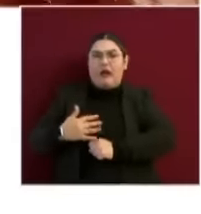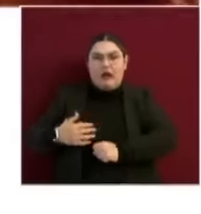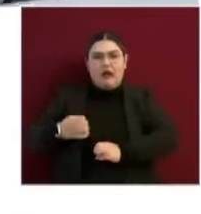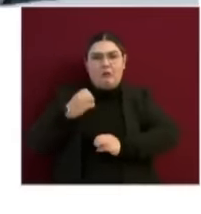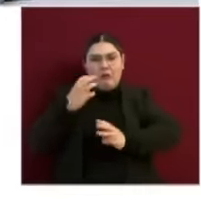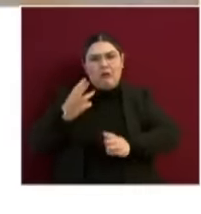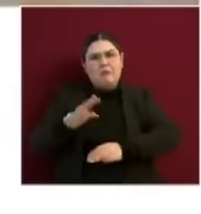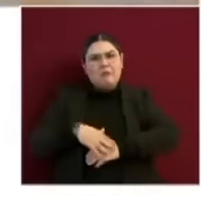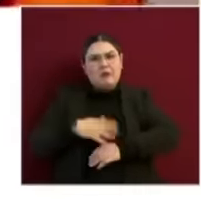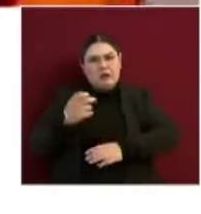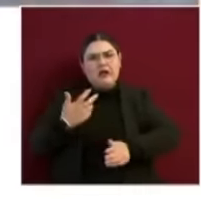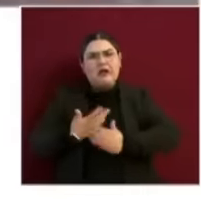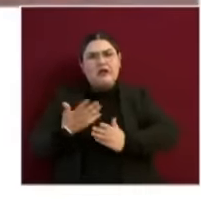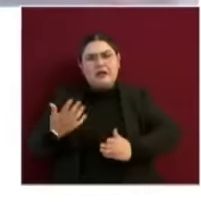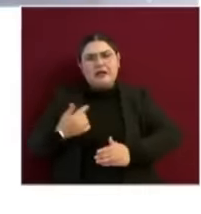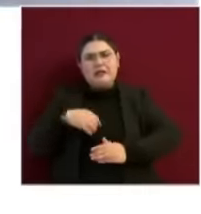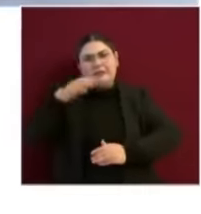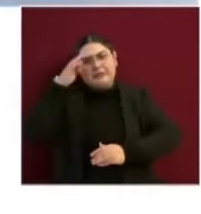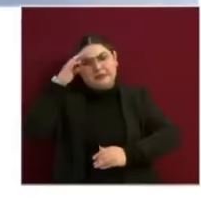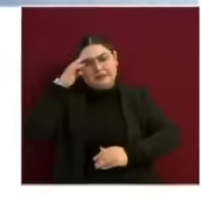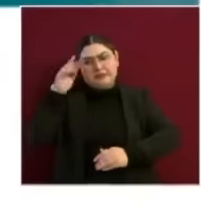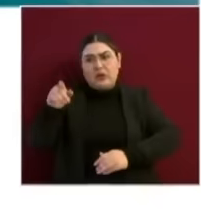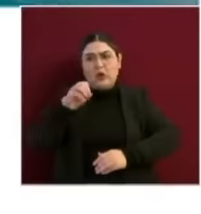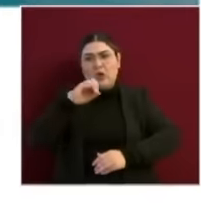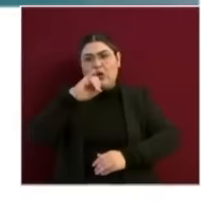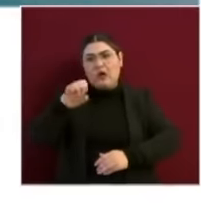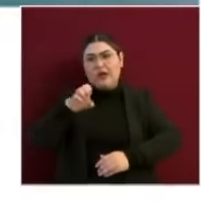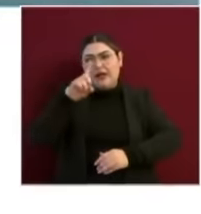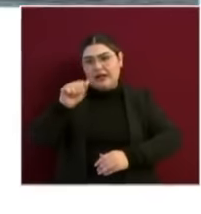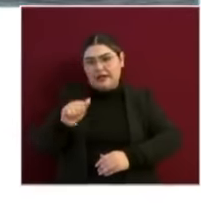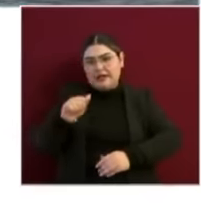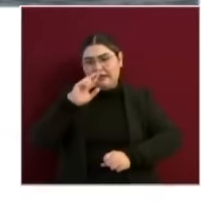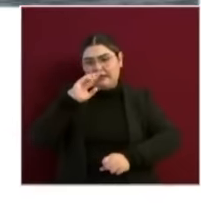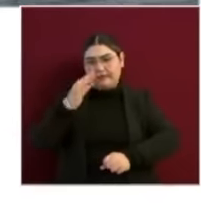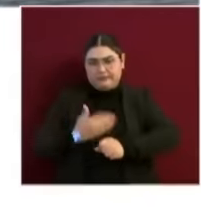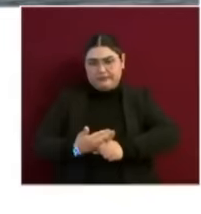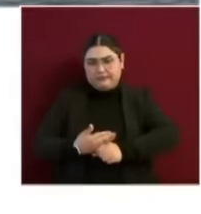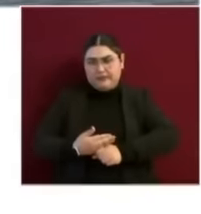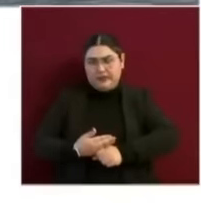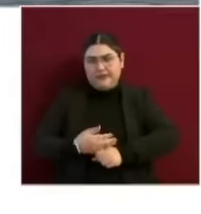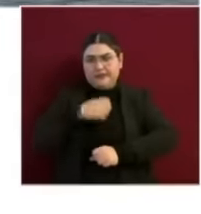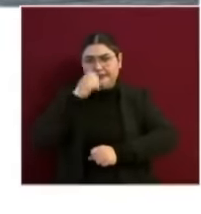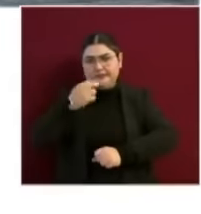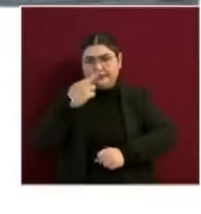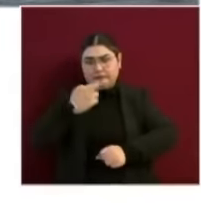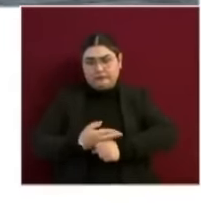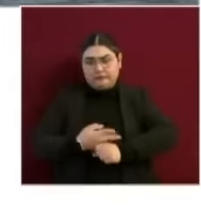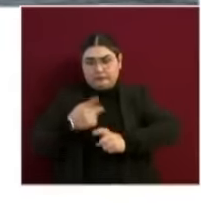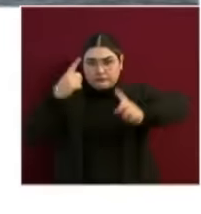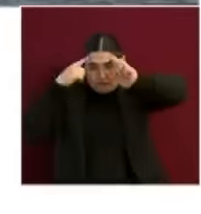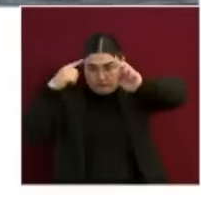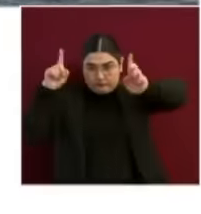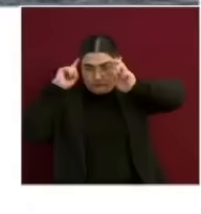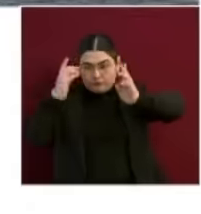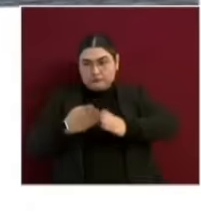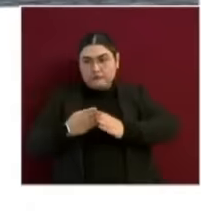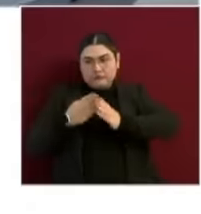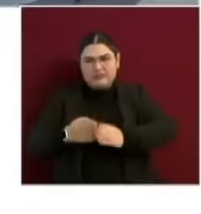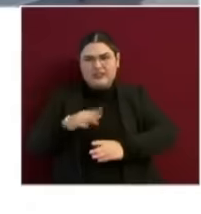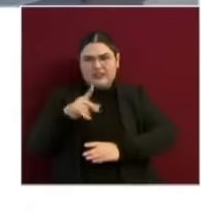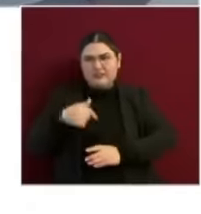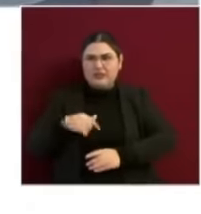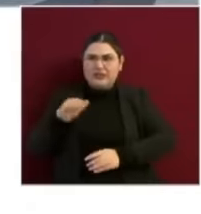con el almirante Ojeda, secretario de Marina, y le dije: seguramente debes de tener